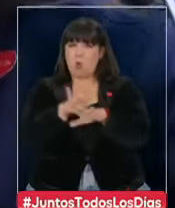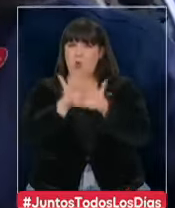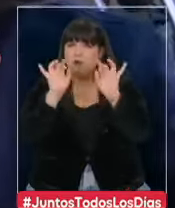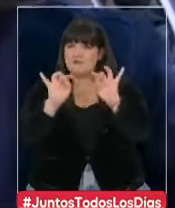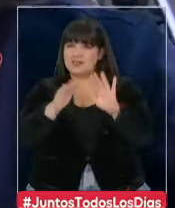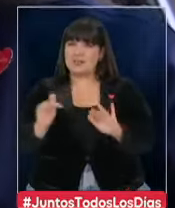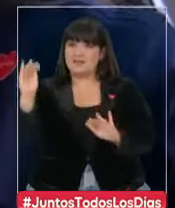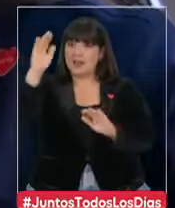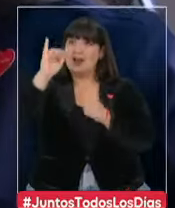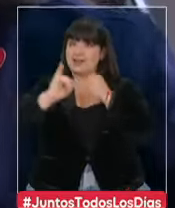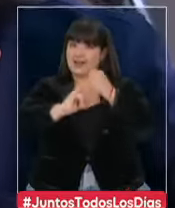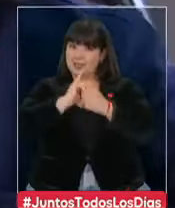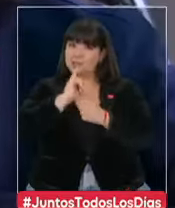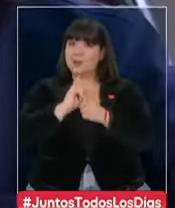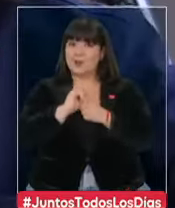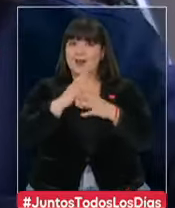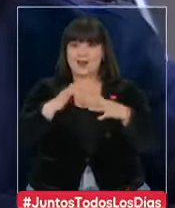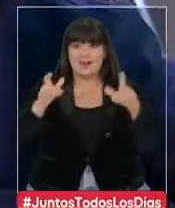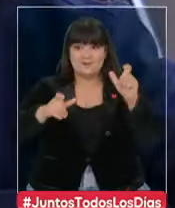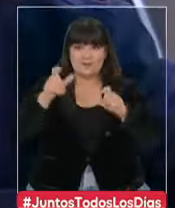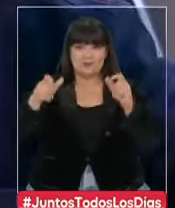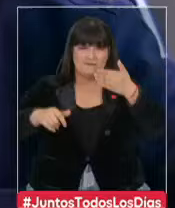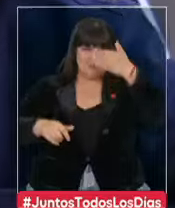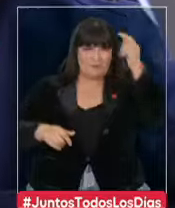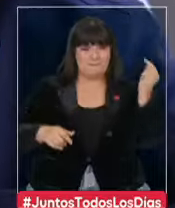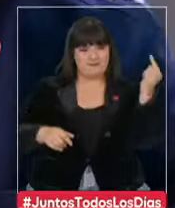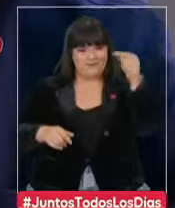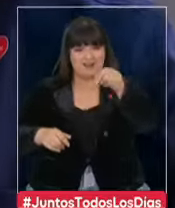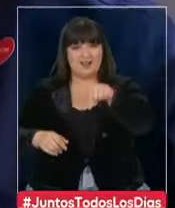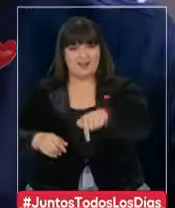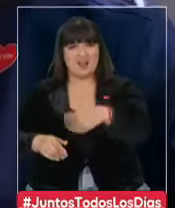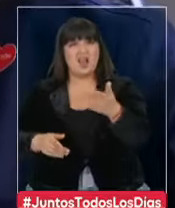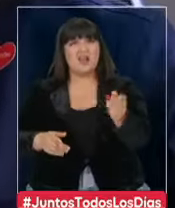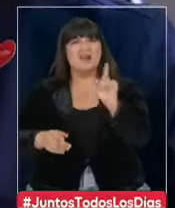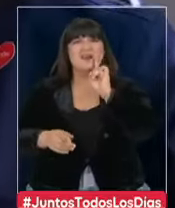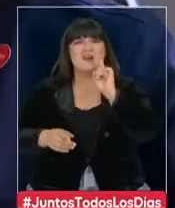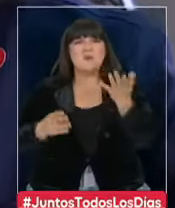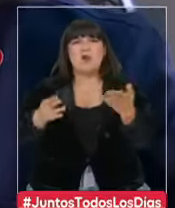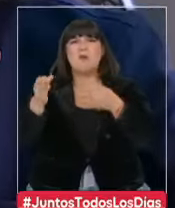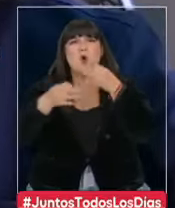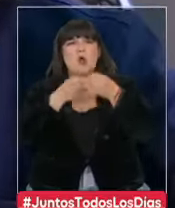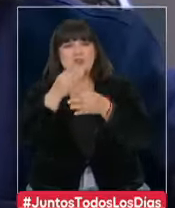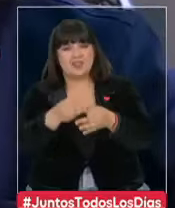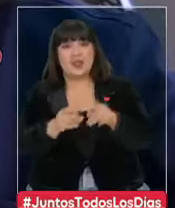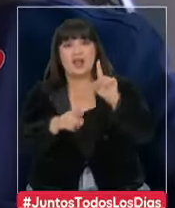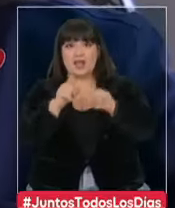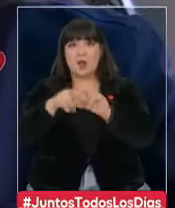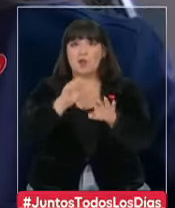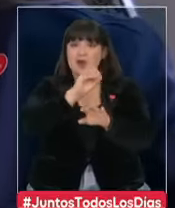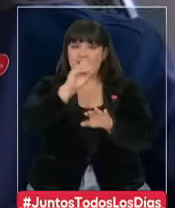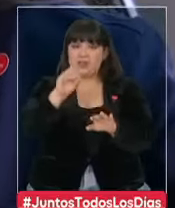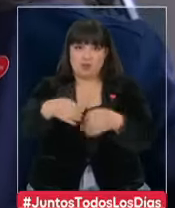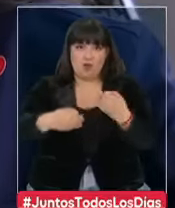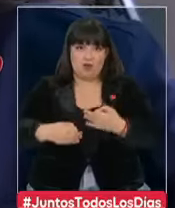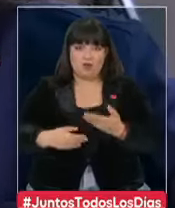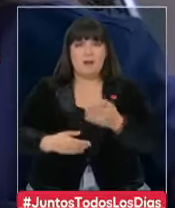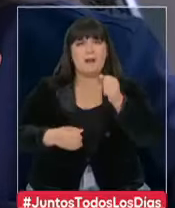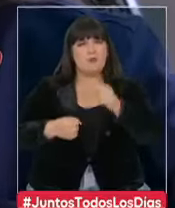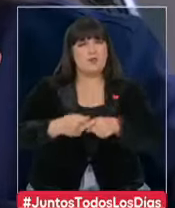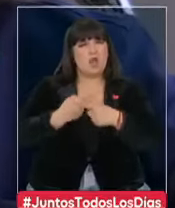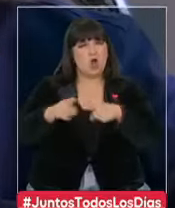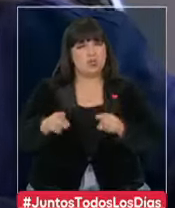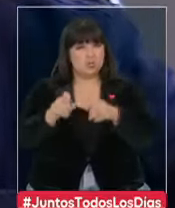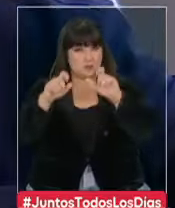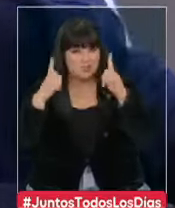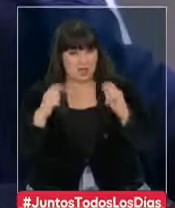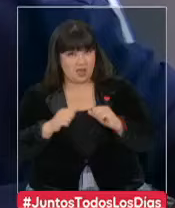de nivel internacional. Grandes artistas van a estar presentes. Más o menos, ¿qué podemos adelantar? Sabemos que ya hay algunos anuncios, evidentemente. ¿Estos podrían haber